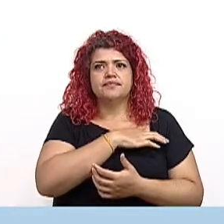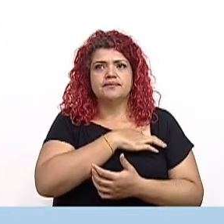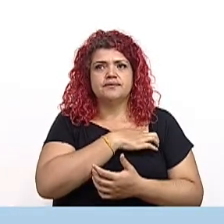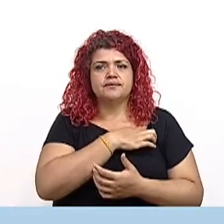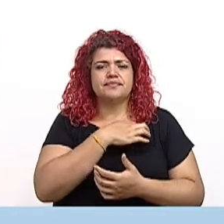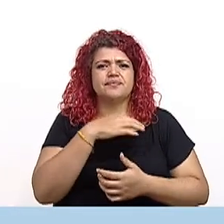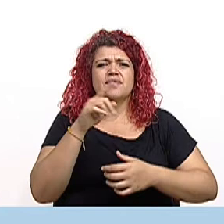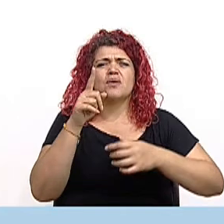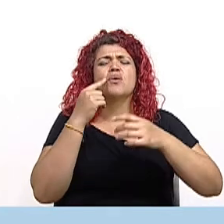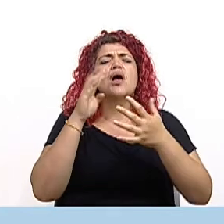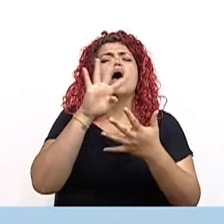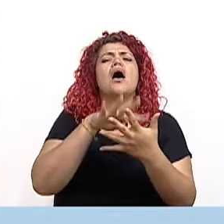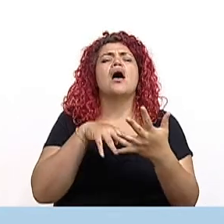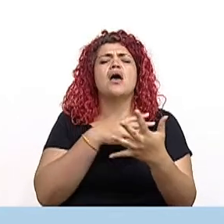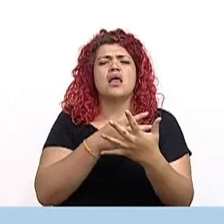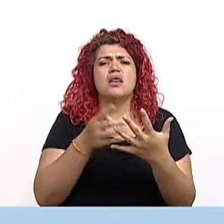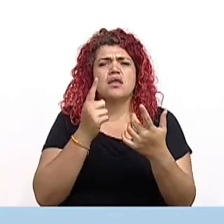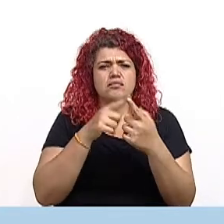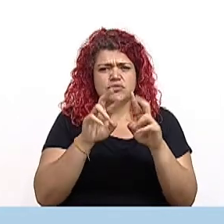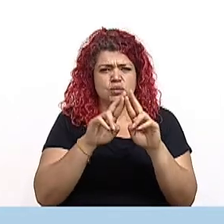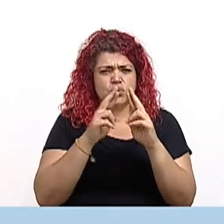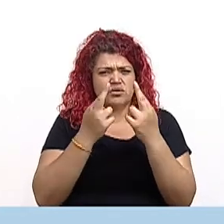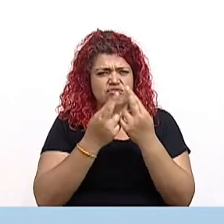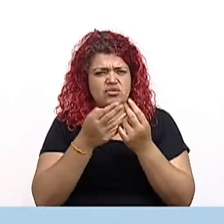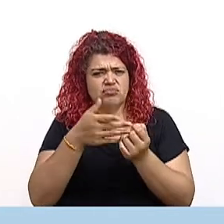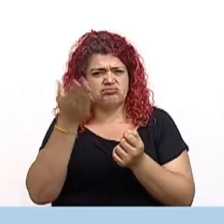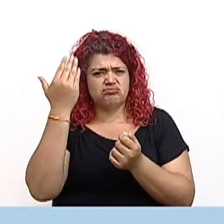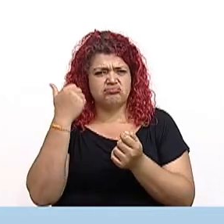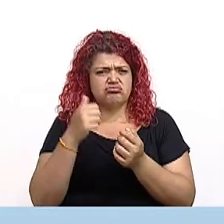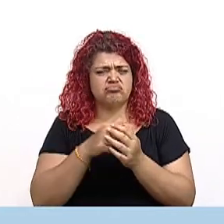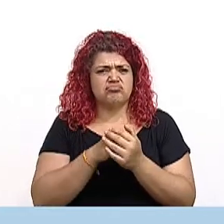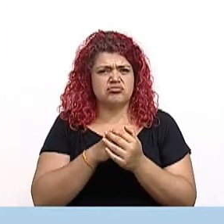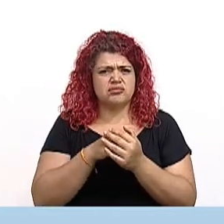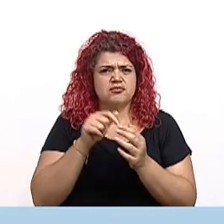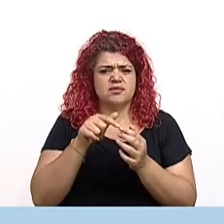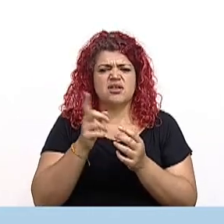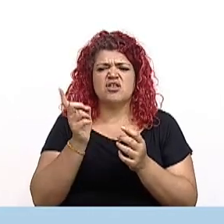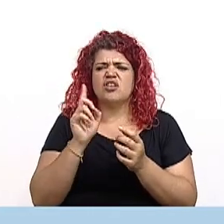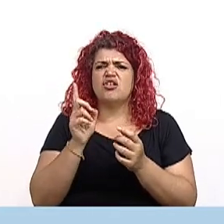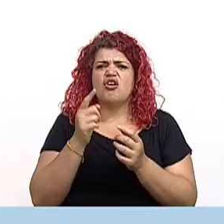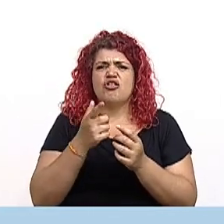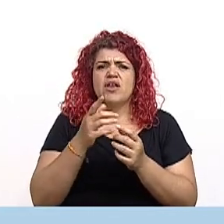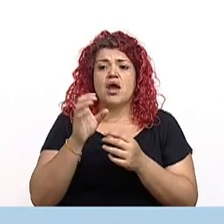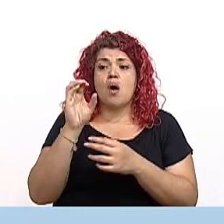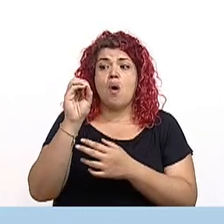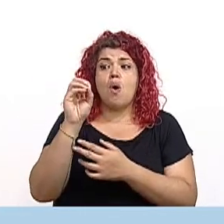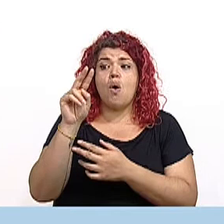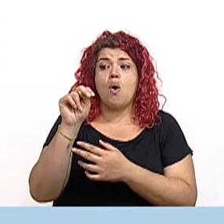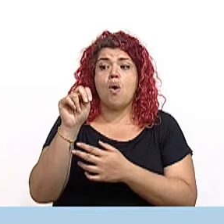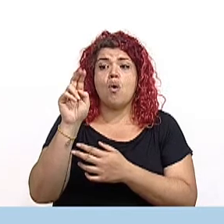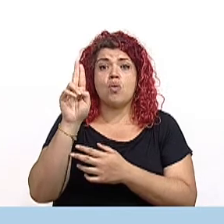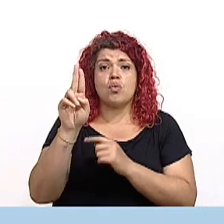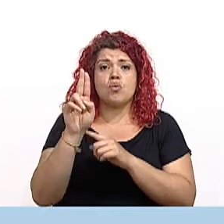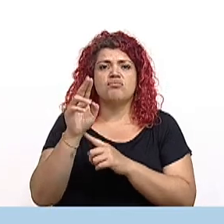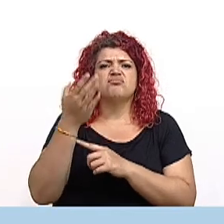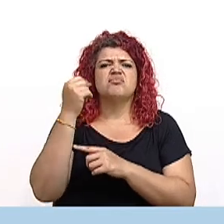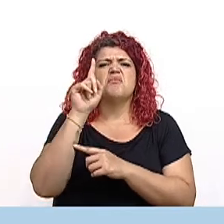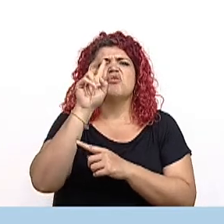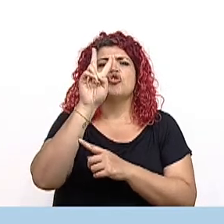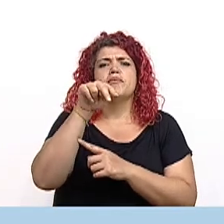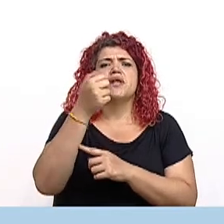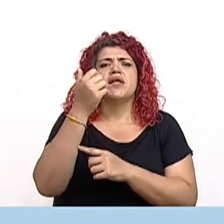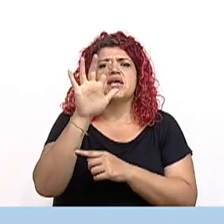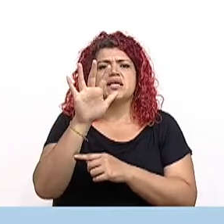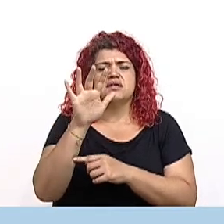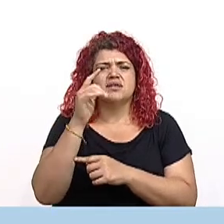Hay una agenda de una reunión que se realizó por medio de la Organización de Naciones Unidas en el año 2015,